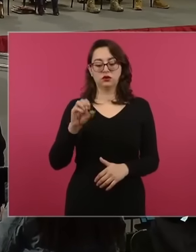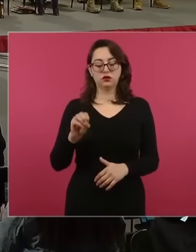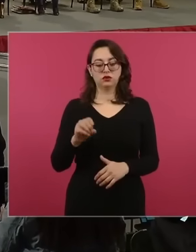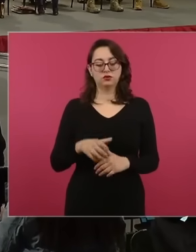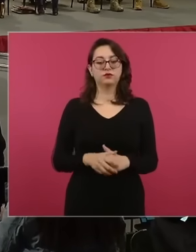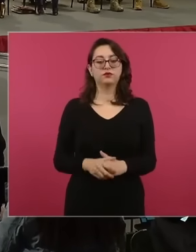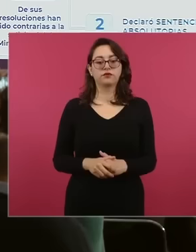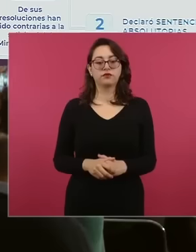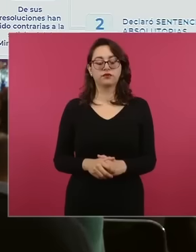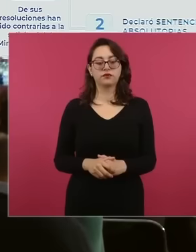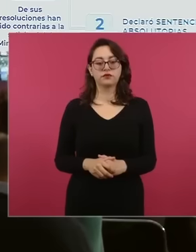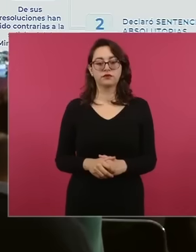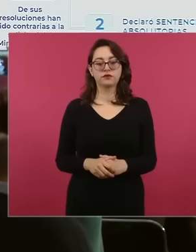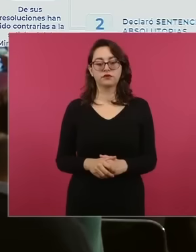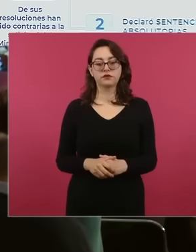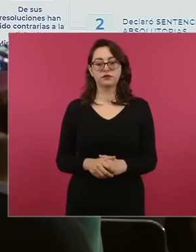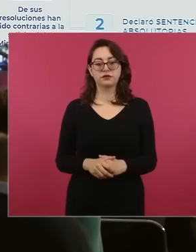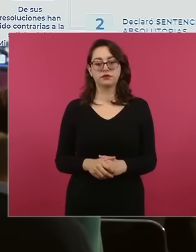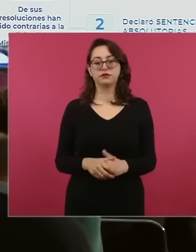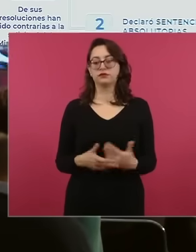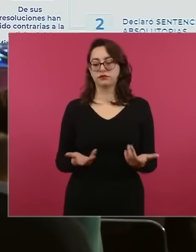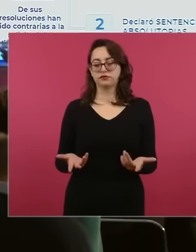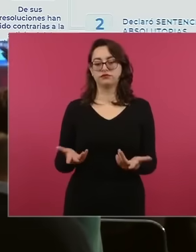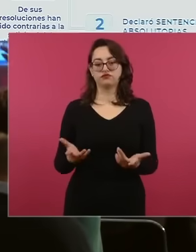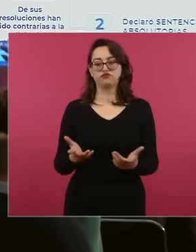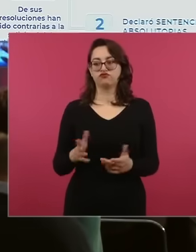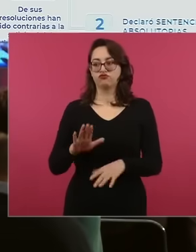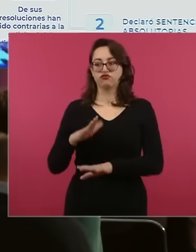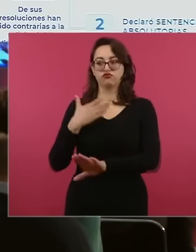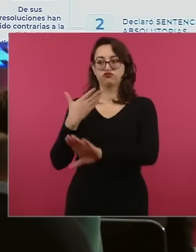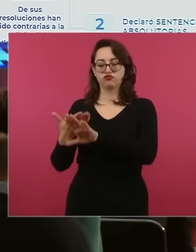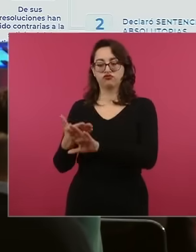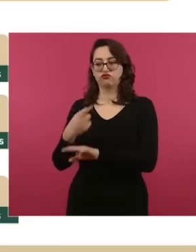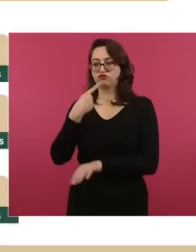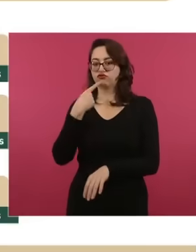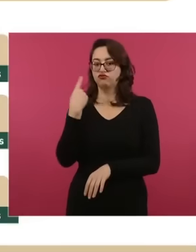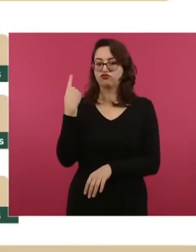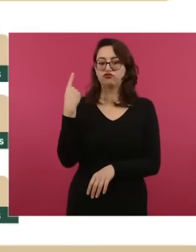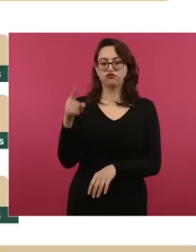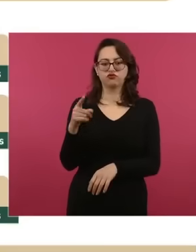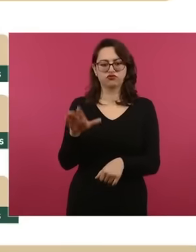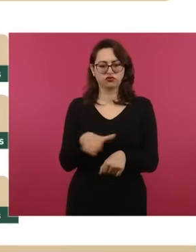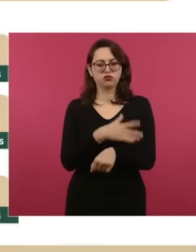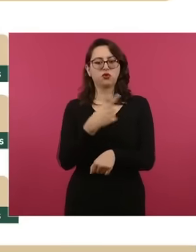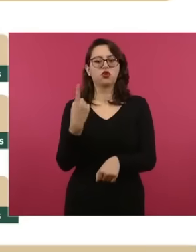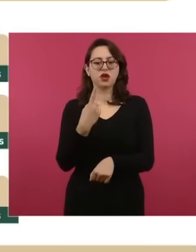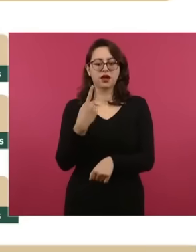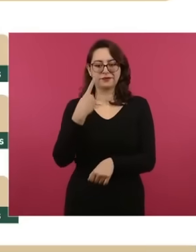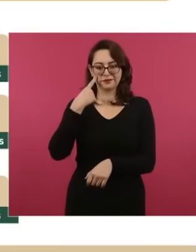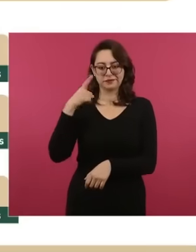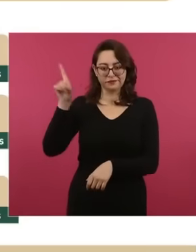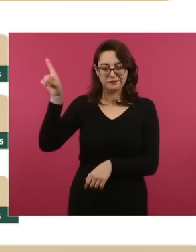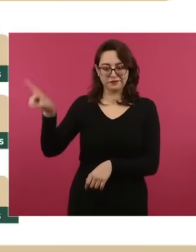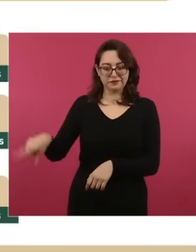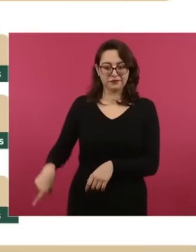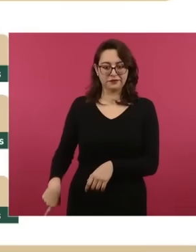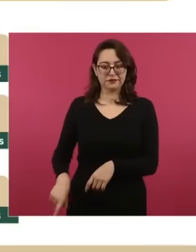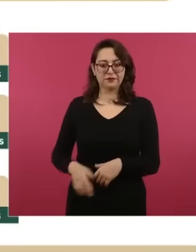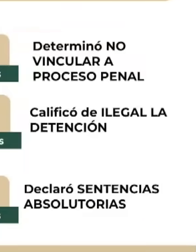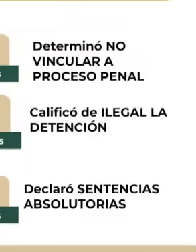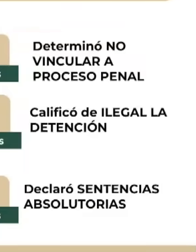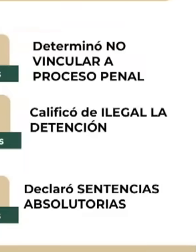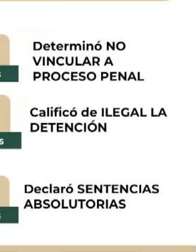actuación ha motivado la presentación de una denuncia penal en su contra por dictar resoluciones contrarias a los intereses